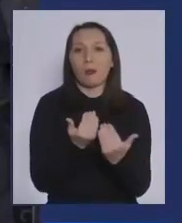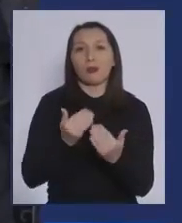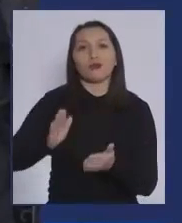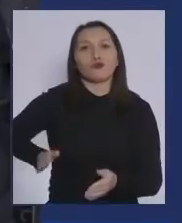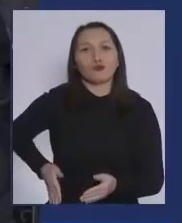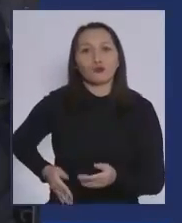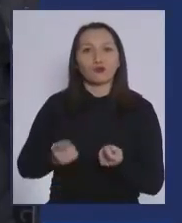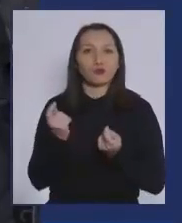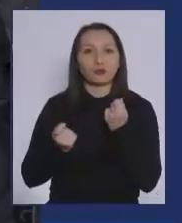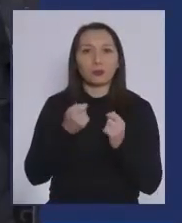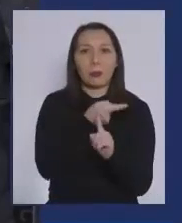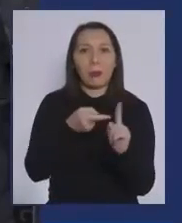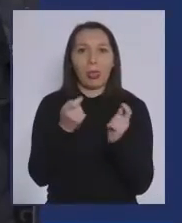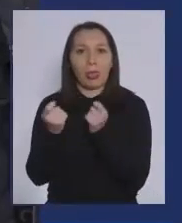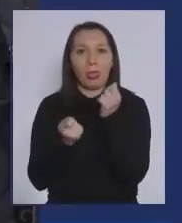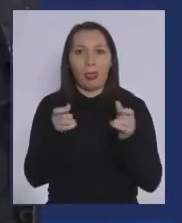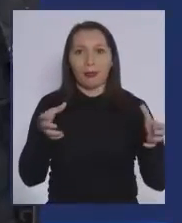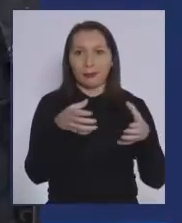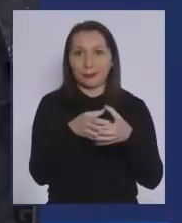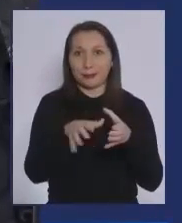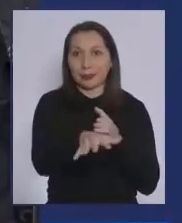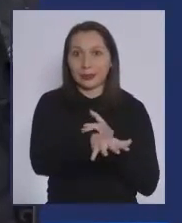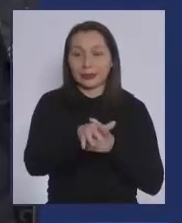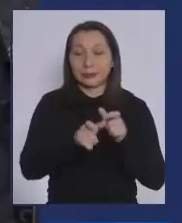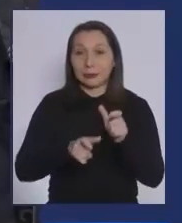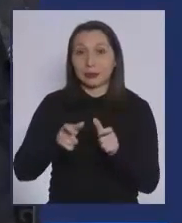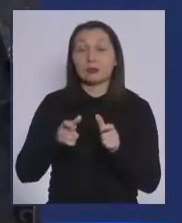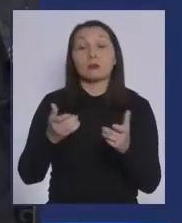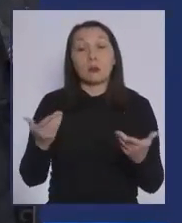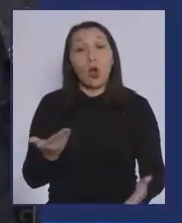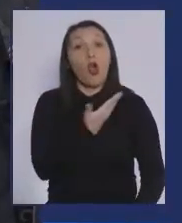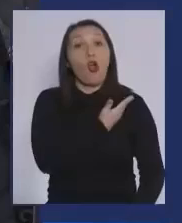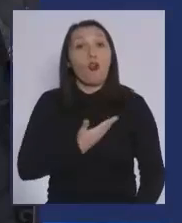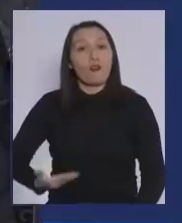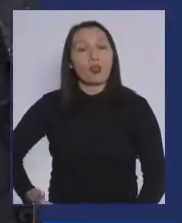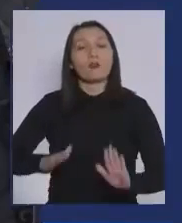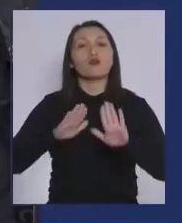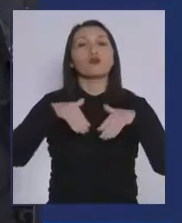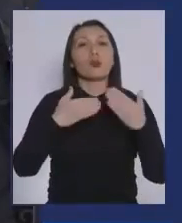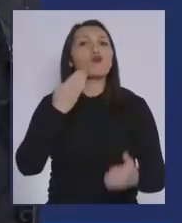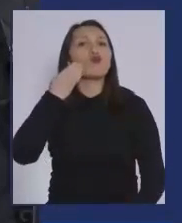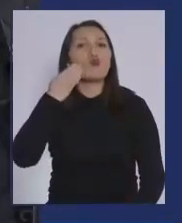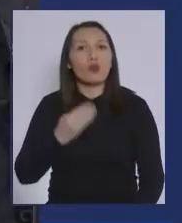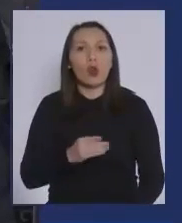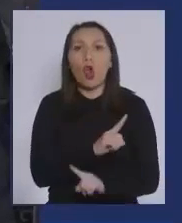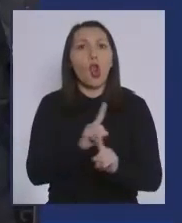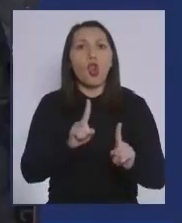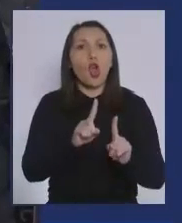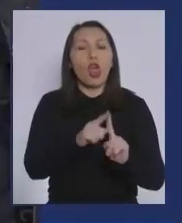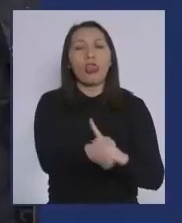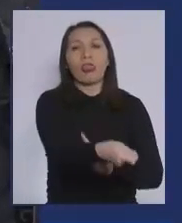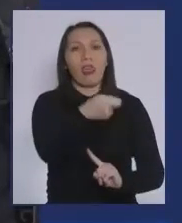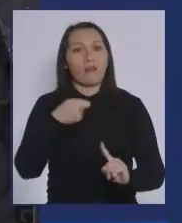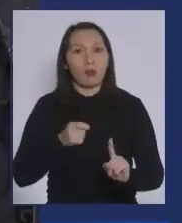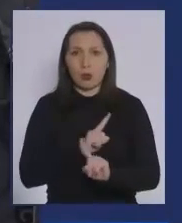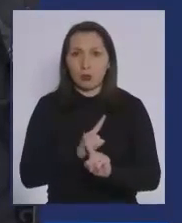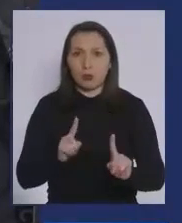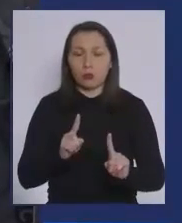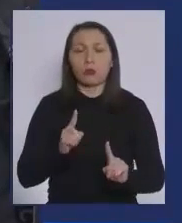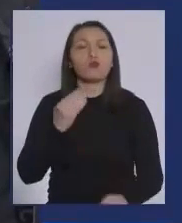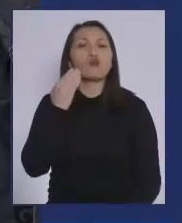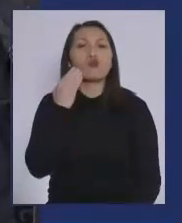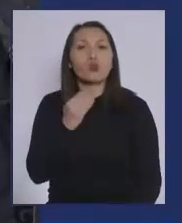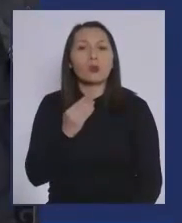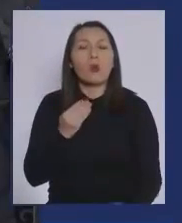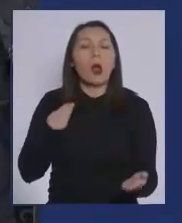bolsillo de la clase media por eso el gobierno va a otorgar un bono no reembolsable un